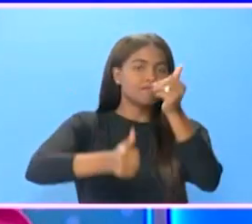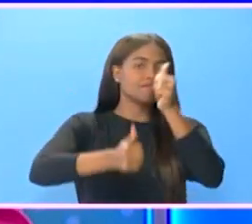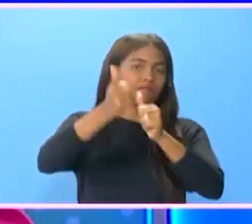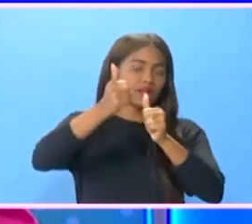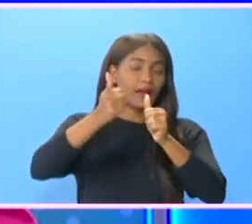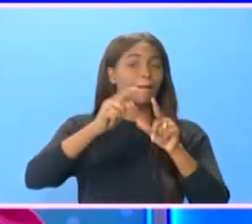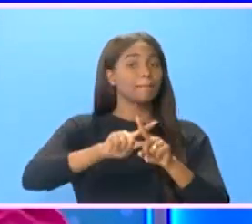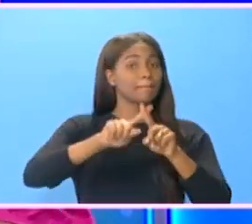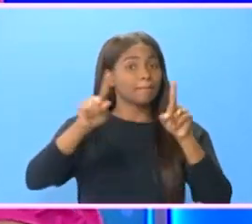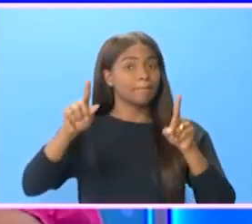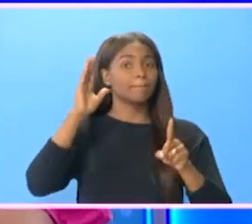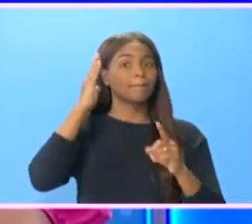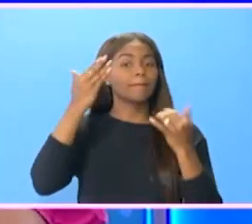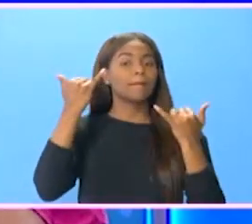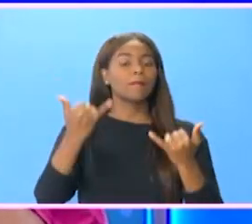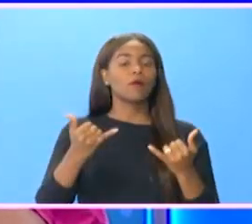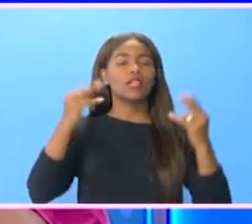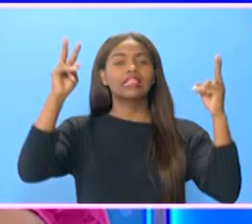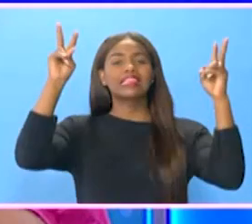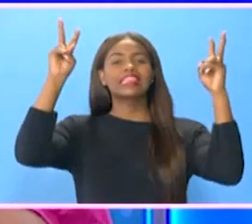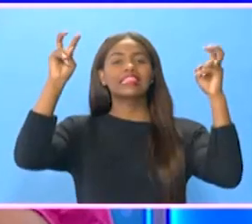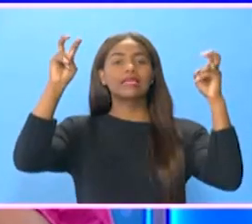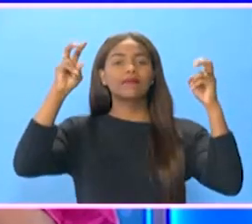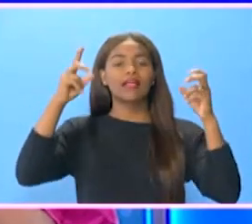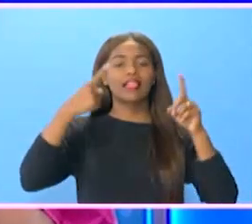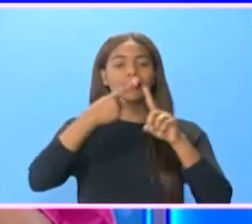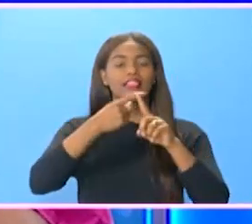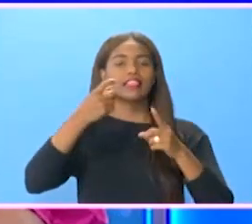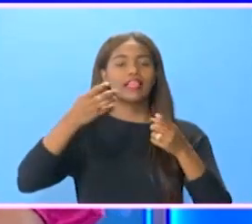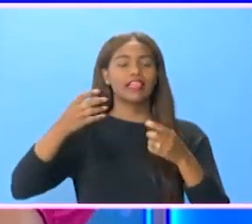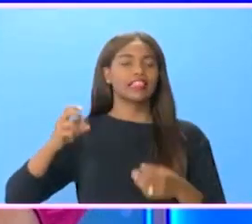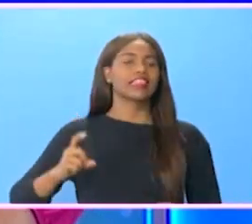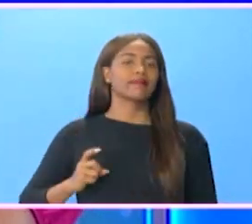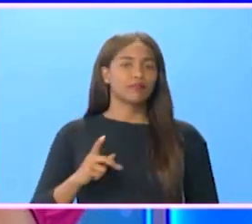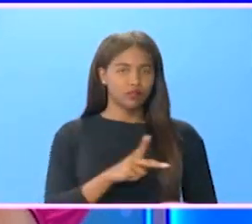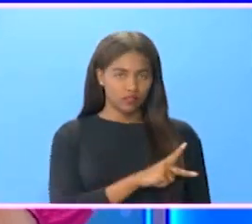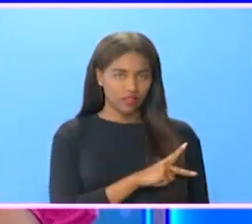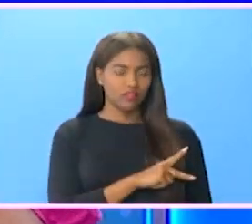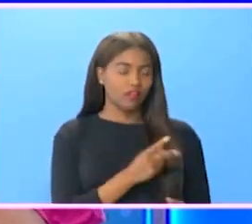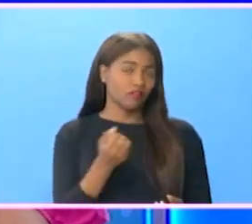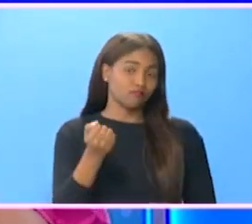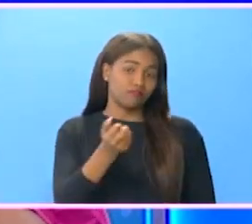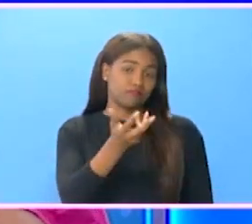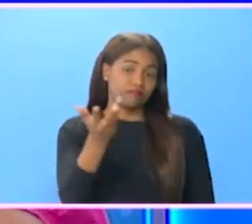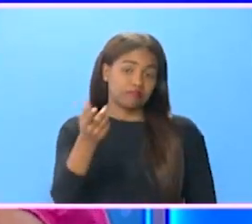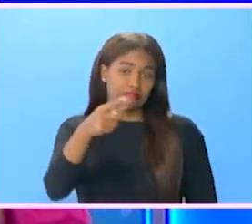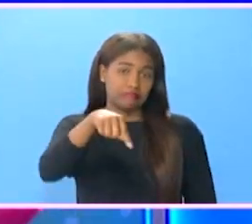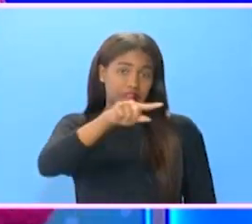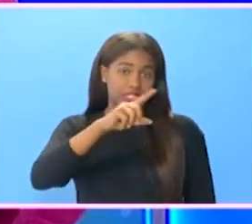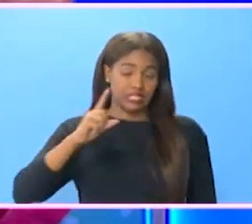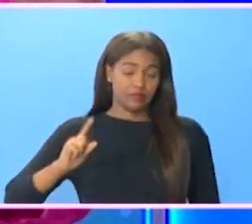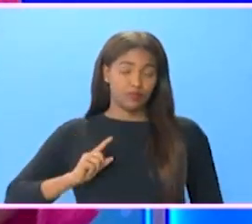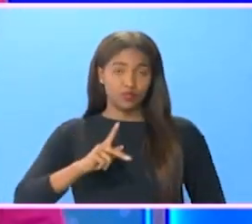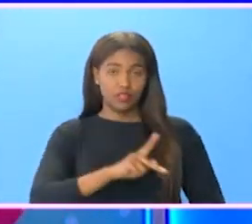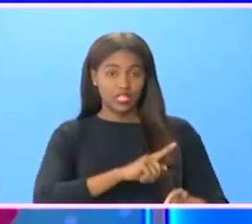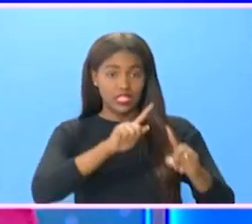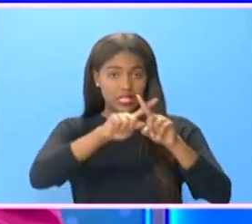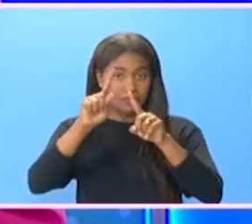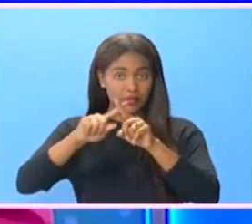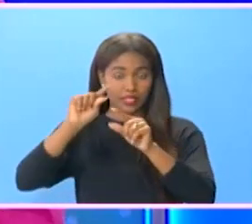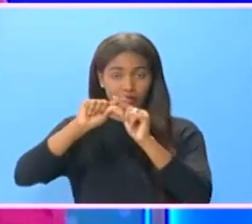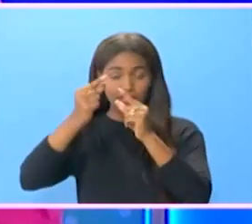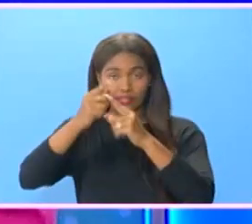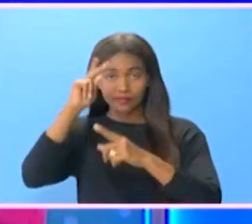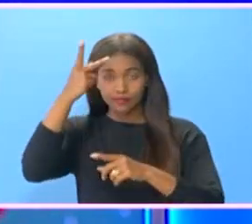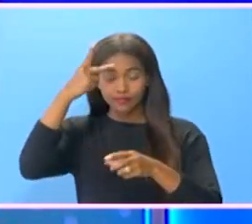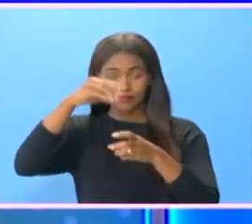Sin embargo, vamos ahora con temas legislativos, y es que pues algunos de los diputados de distintas bancadas de la